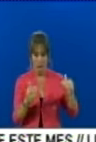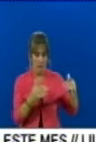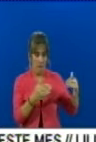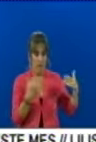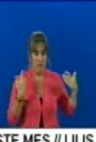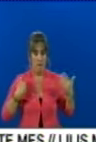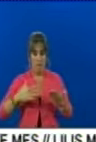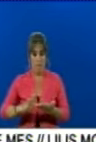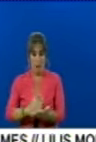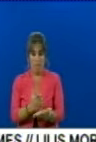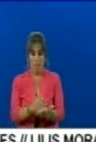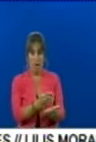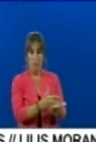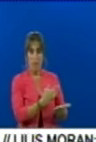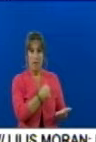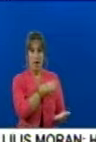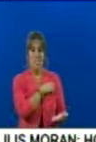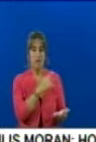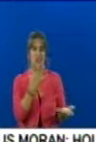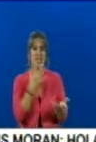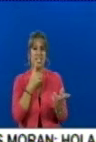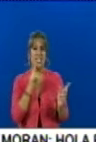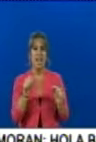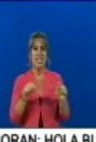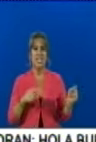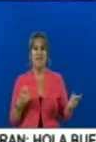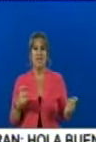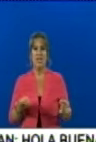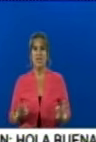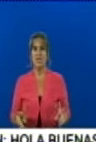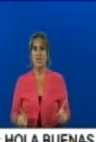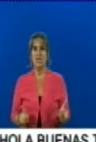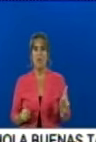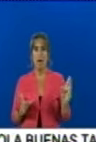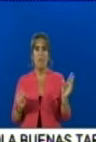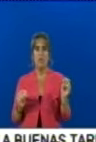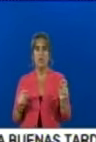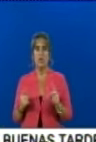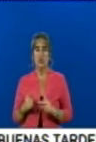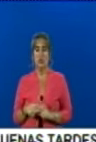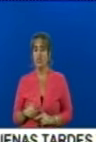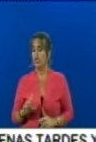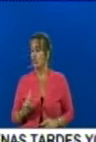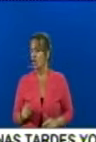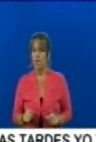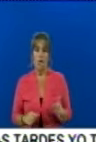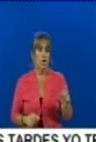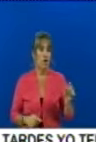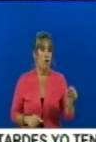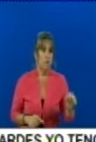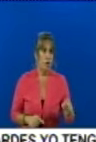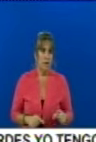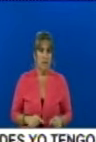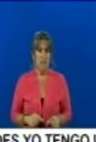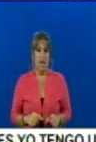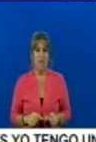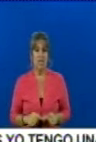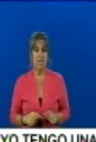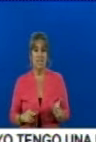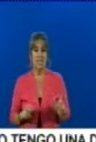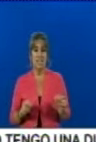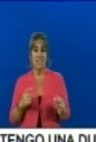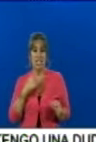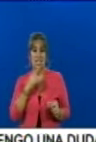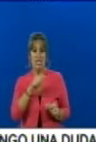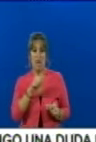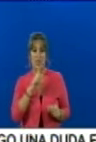responsabilidad en esos lugares. Y nosotros, todas las denuncias, como esa de esa compañera que